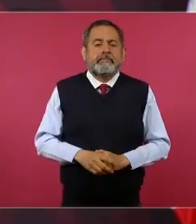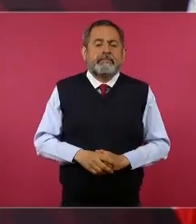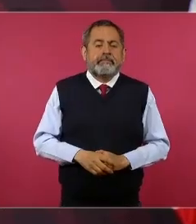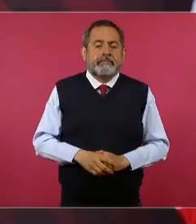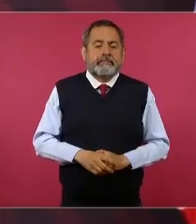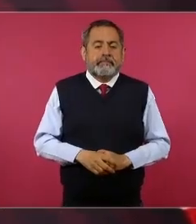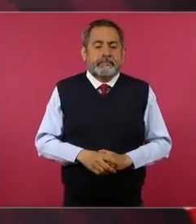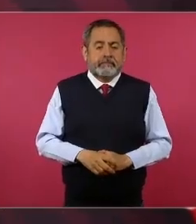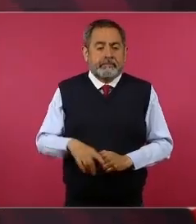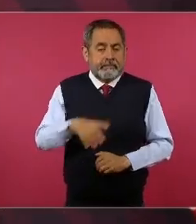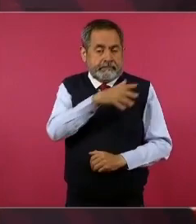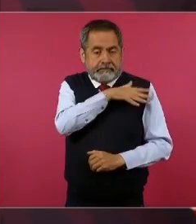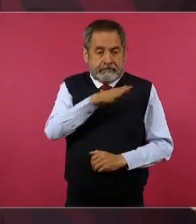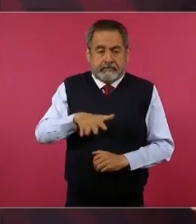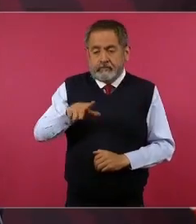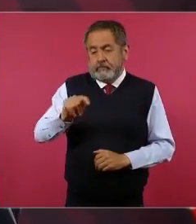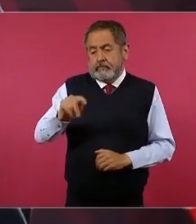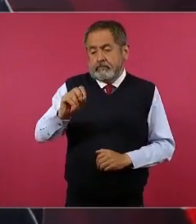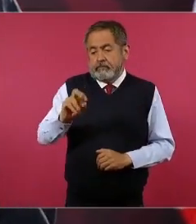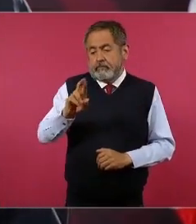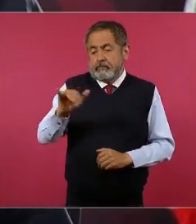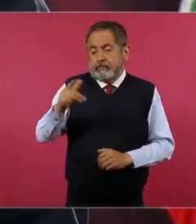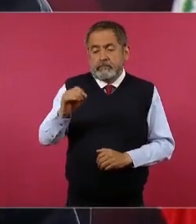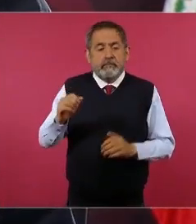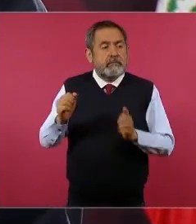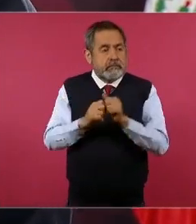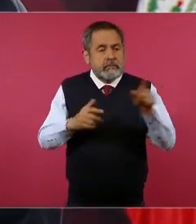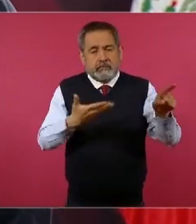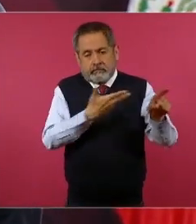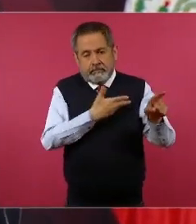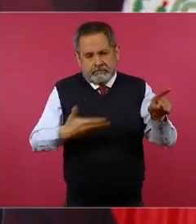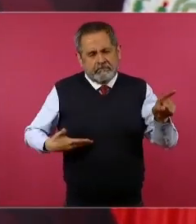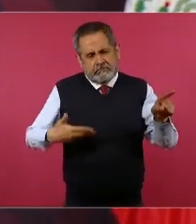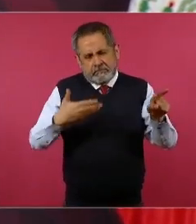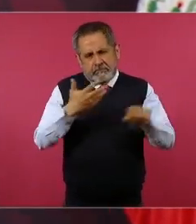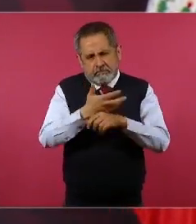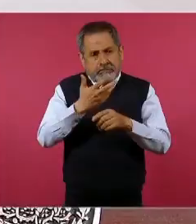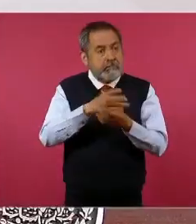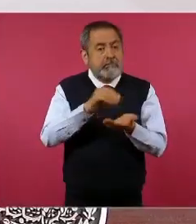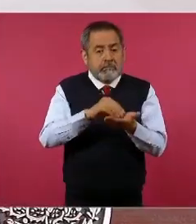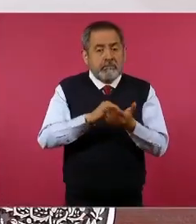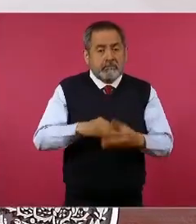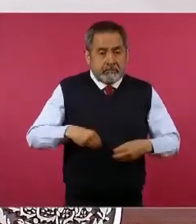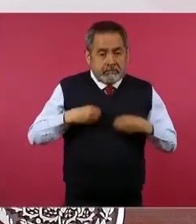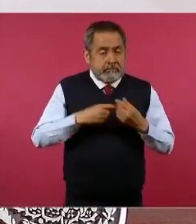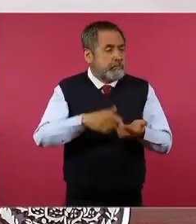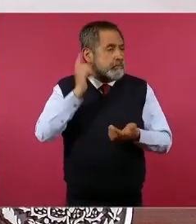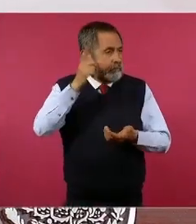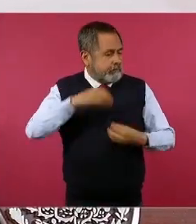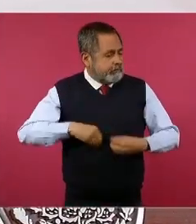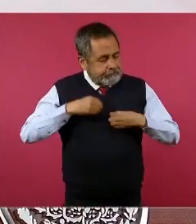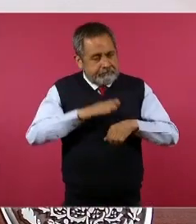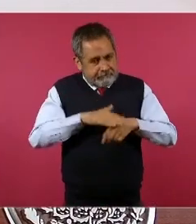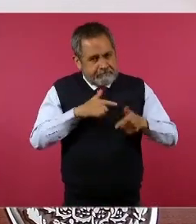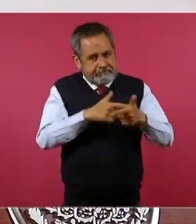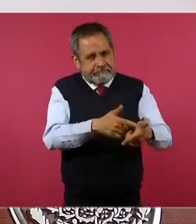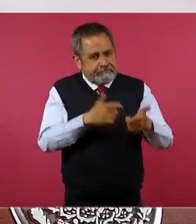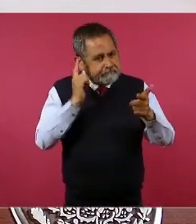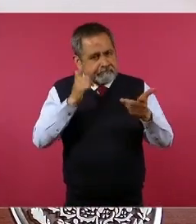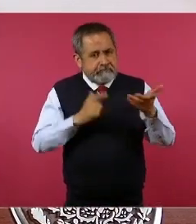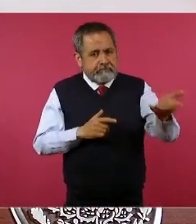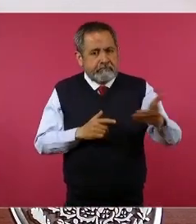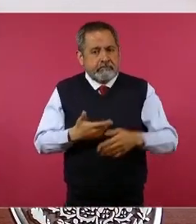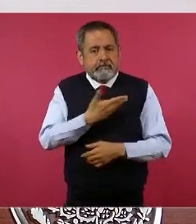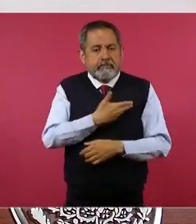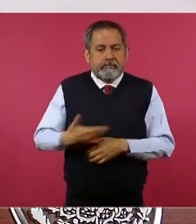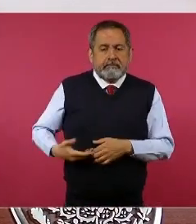El general Torrijos, con un buen presidente de Estados Unidos, que todavía vive, y ojalá viva más, el